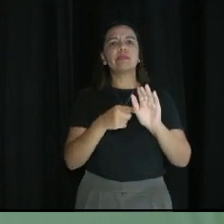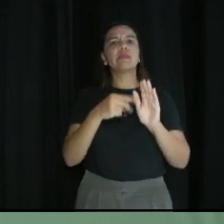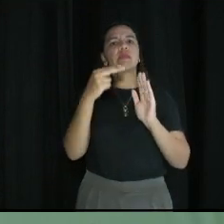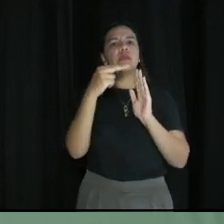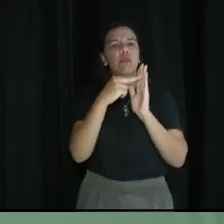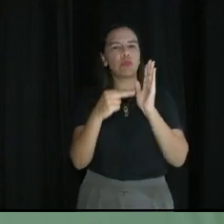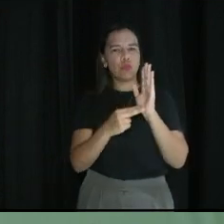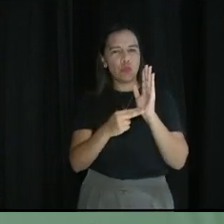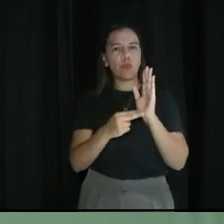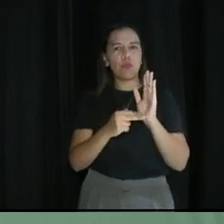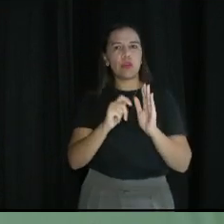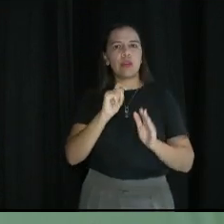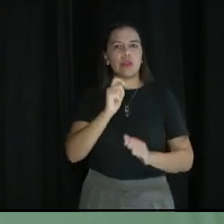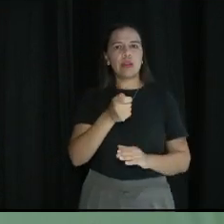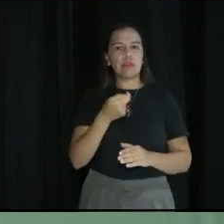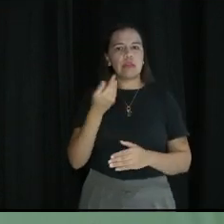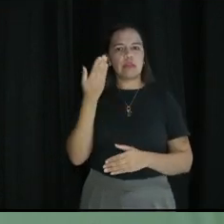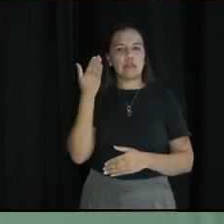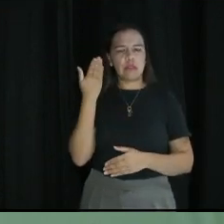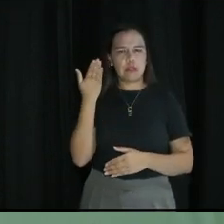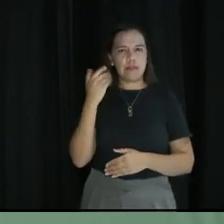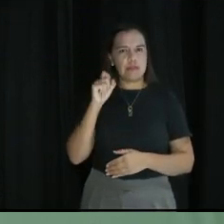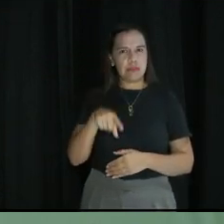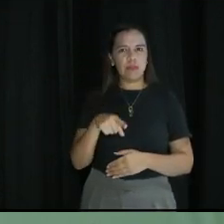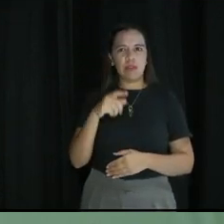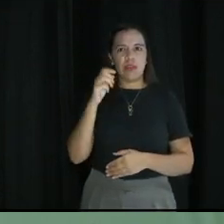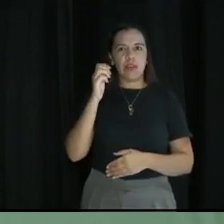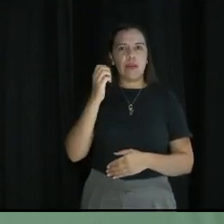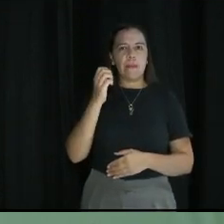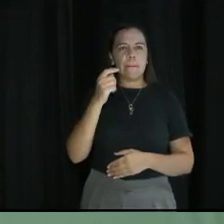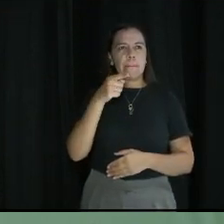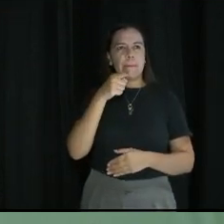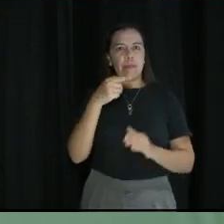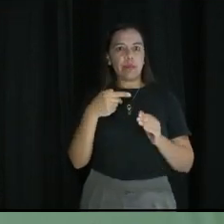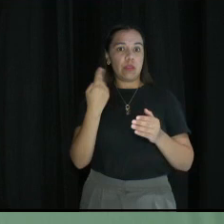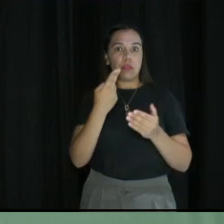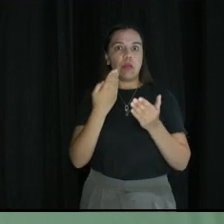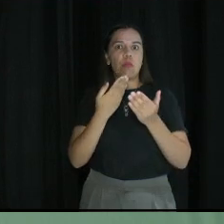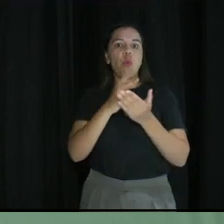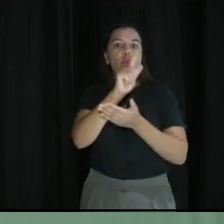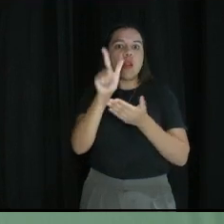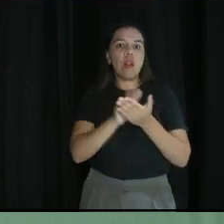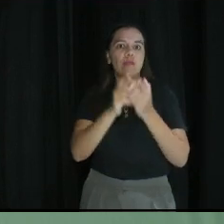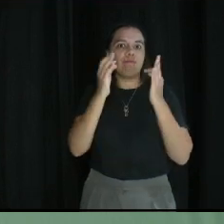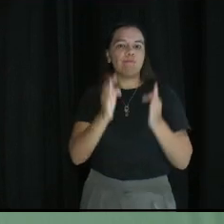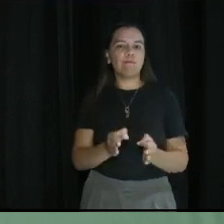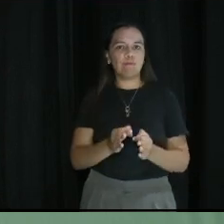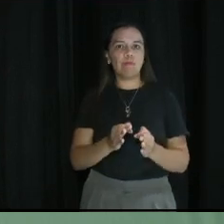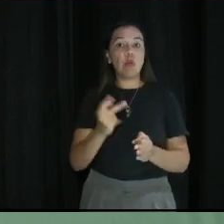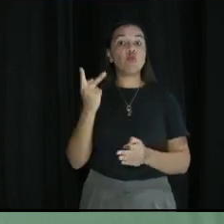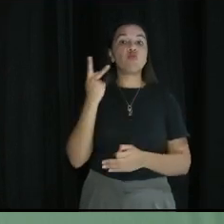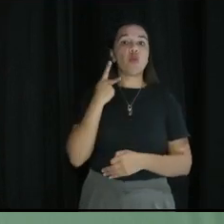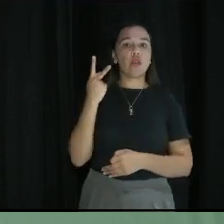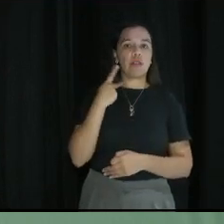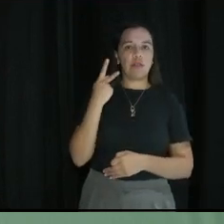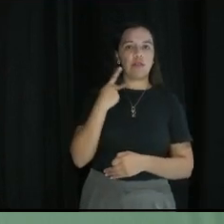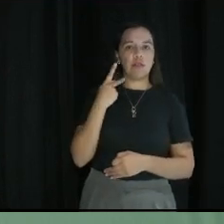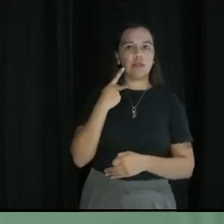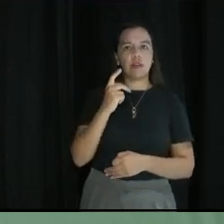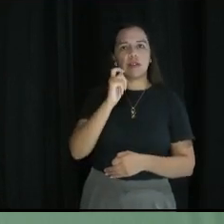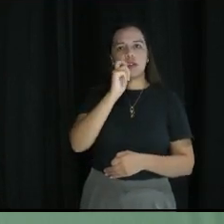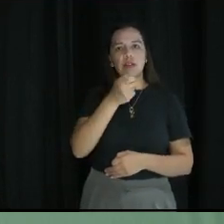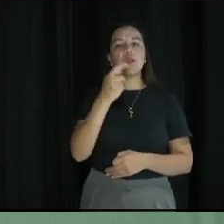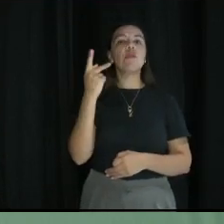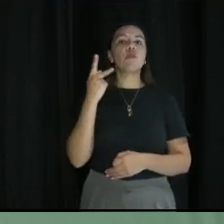aquí presentes siempre tuvimos el anhelo de tener este instrumento, este instrumento de política, en este caso es un instrumento de